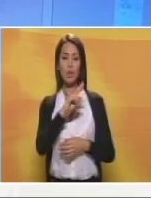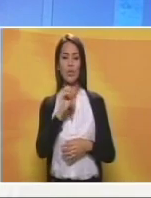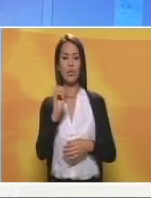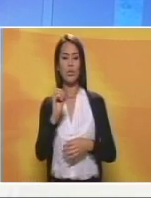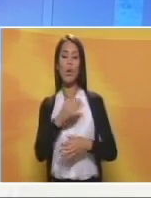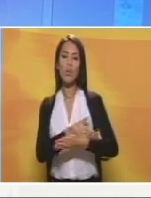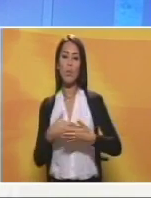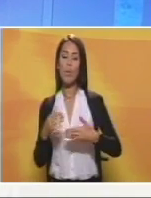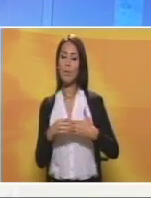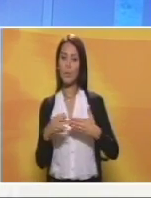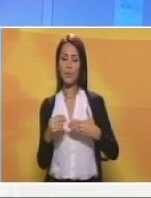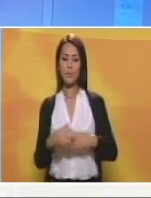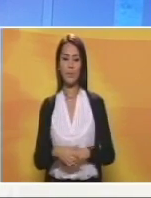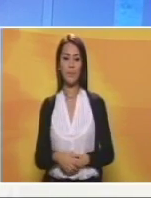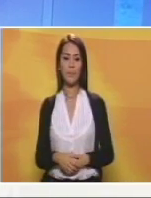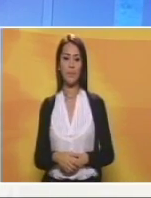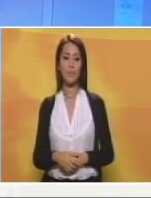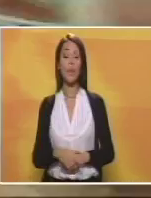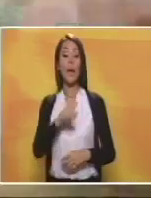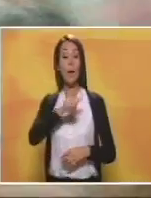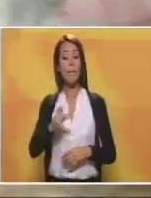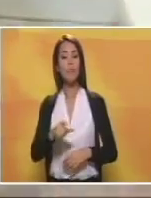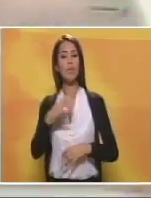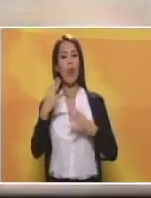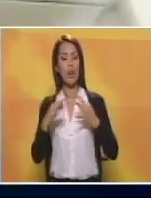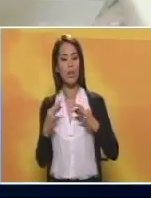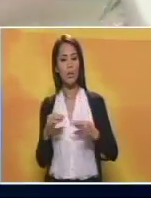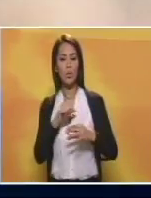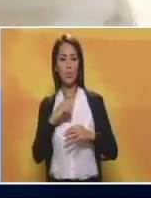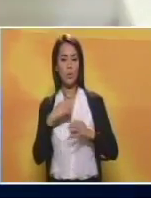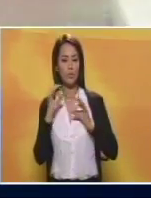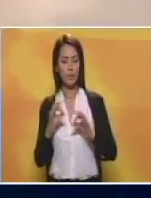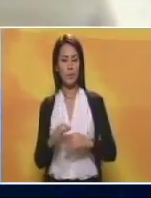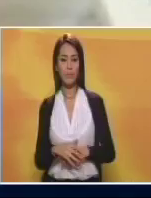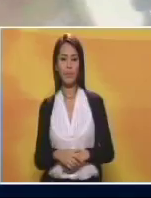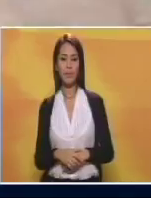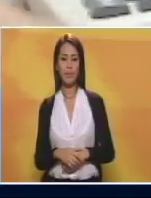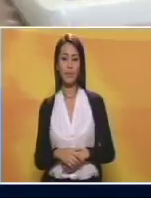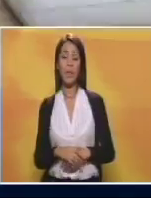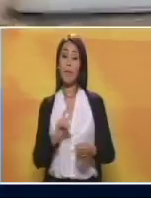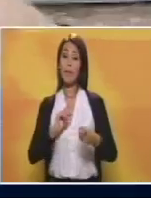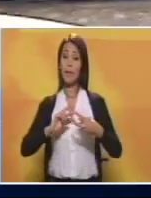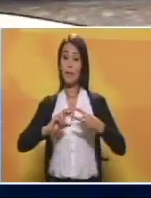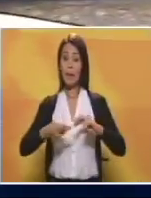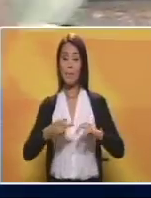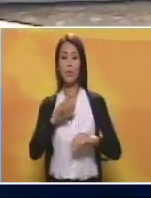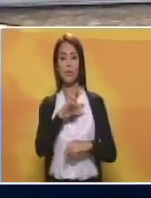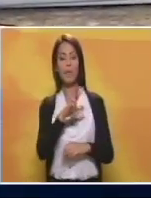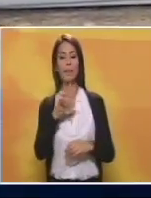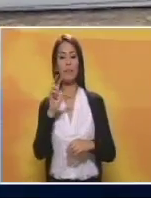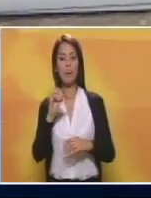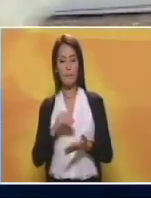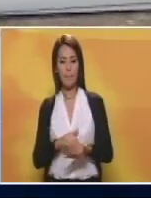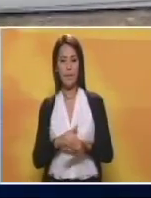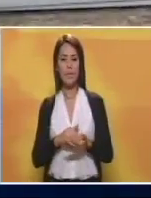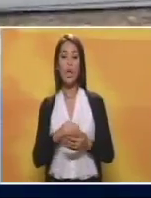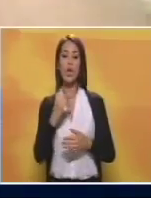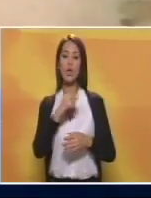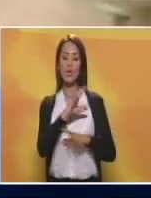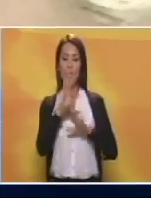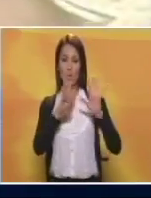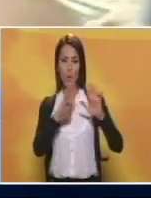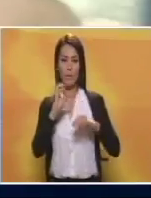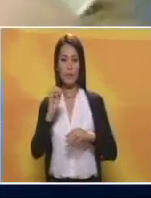$5.724.277 a personas naturales y jurídicas. Desde la primera puja de este año, cuando el tipo de cambio se ubicaba en 30.987 bolívares por